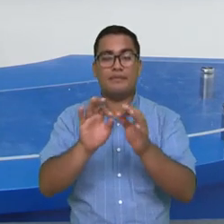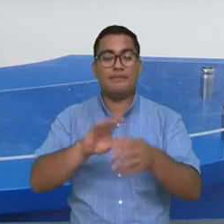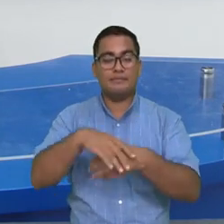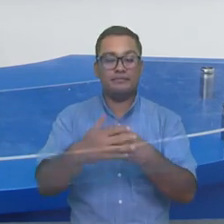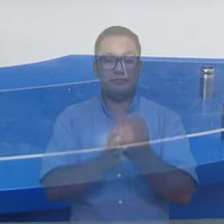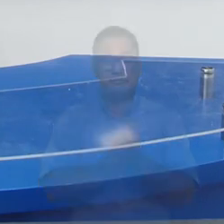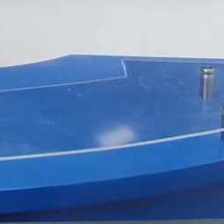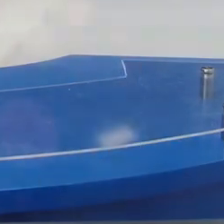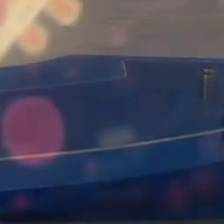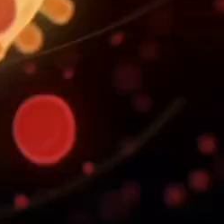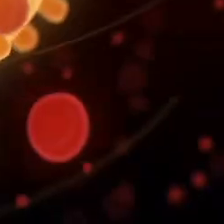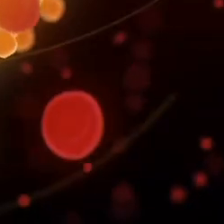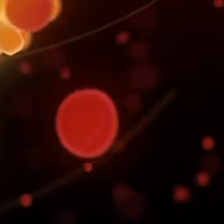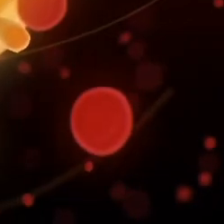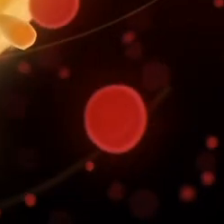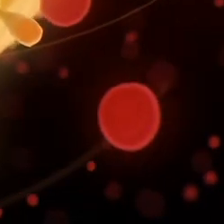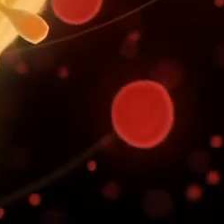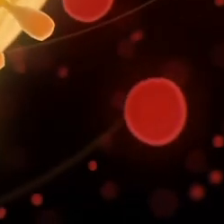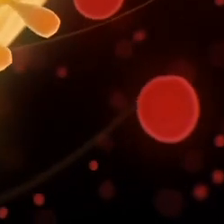manos.